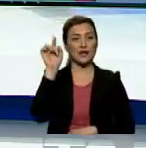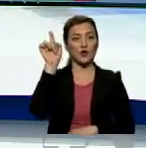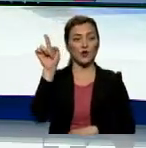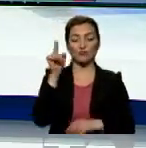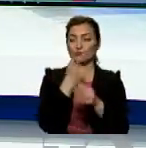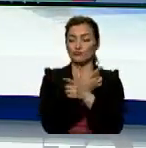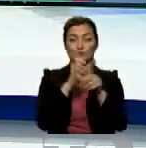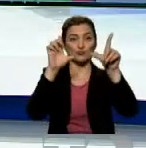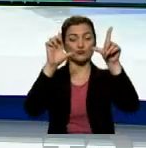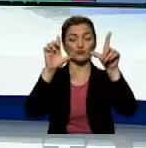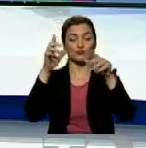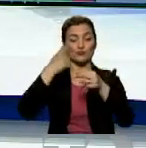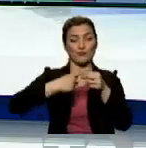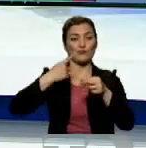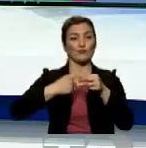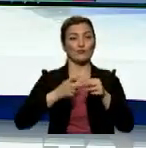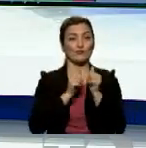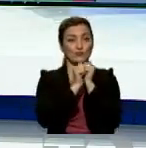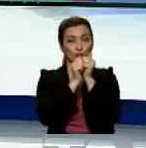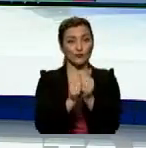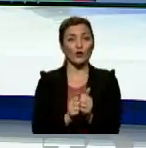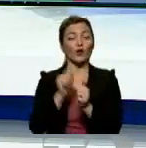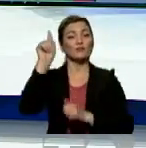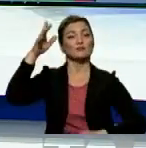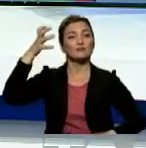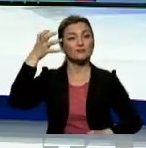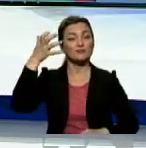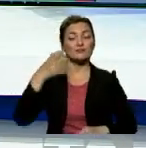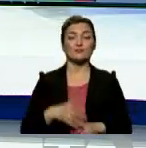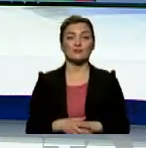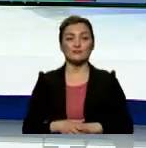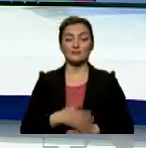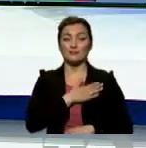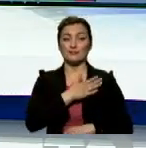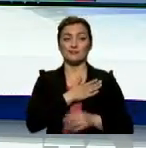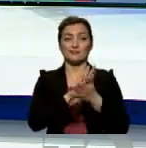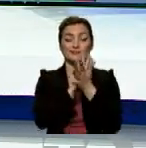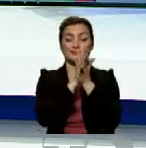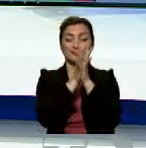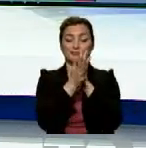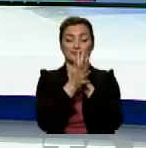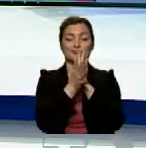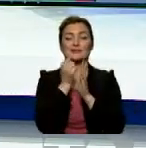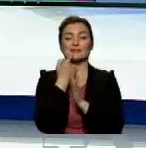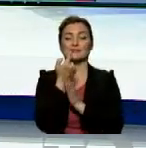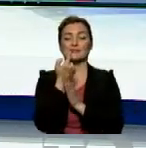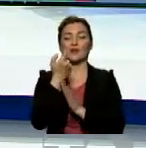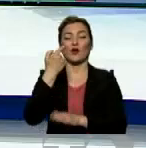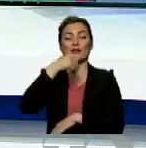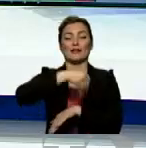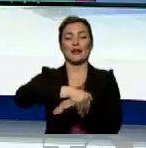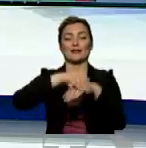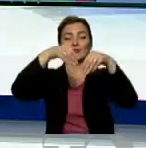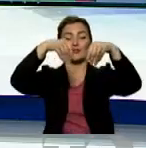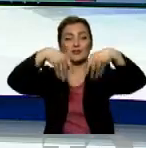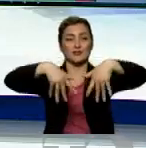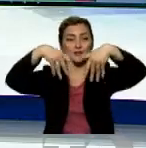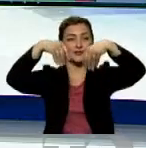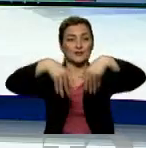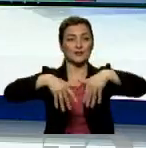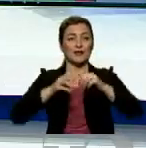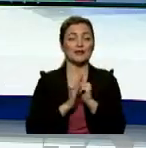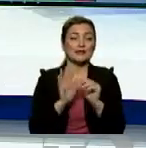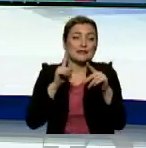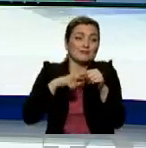en la capital. Parece que nos va a acompañar el sol durante el día, pero no hay que confiarse porque el pronóstico también es de lluvias para horas de la tarde. Y además que en Quito nunca